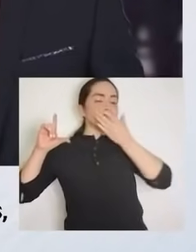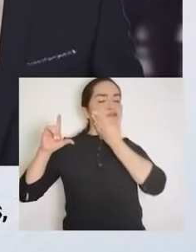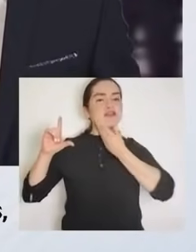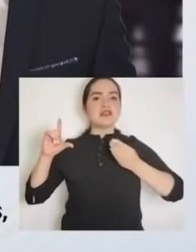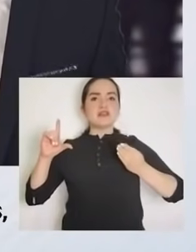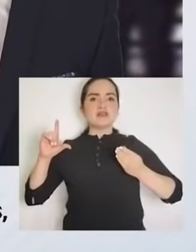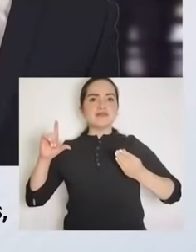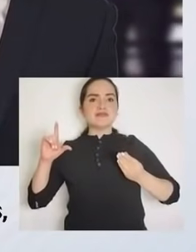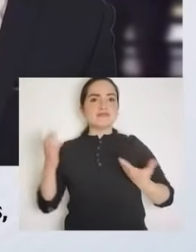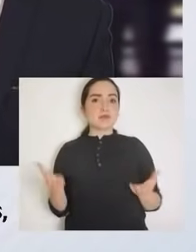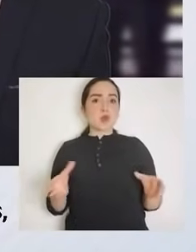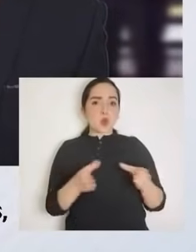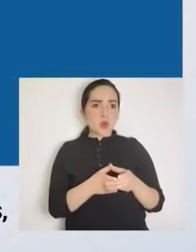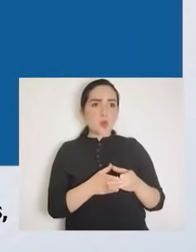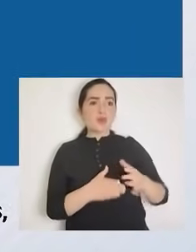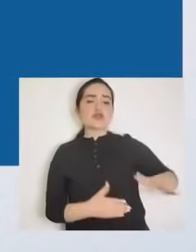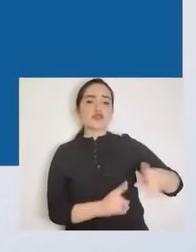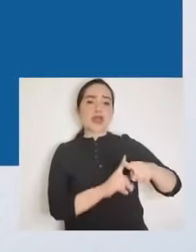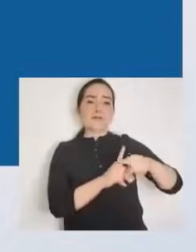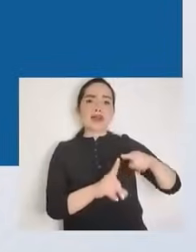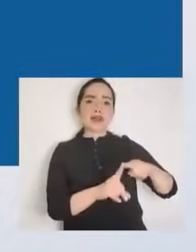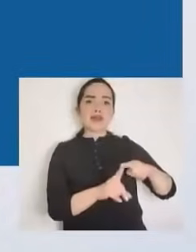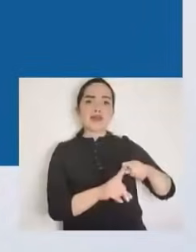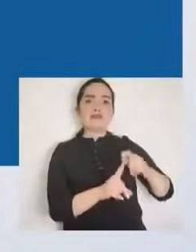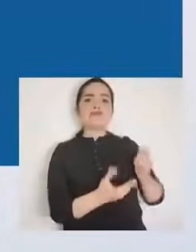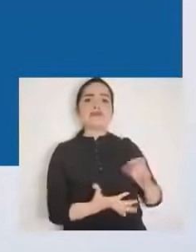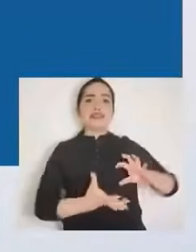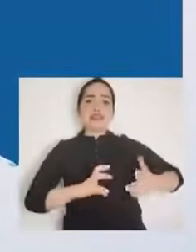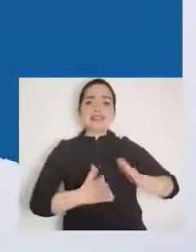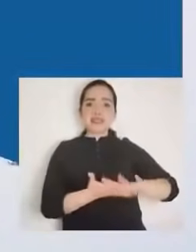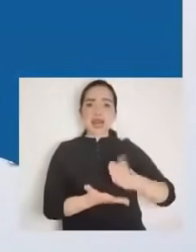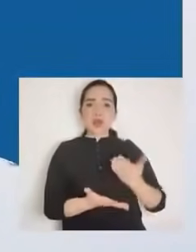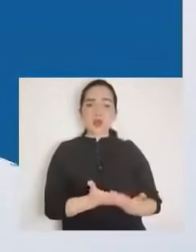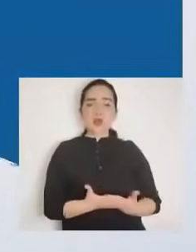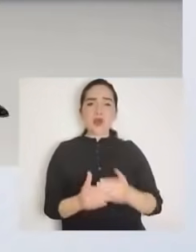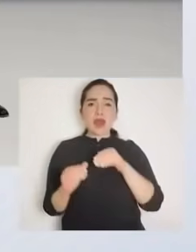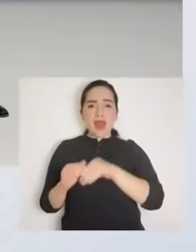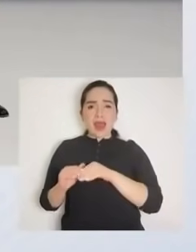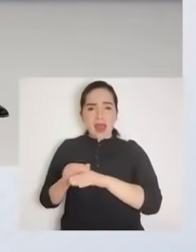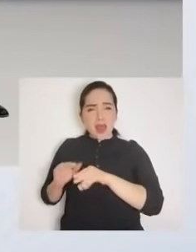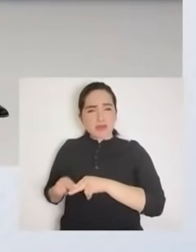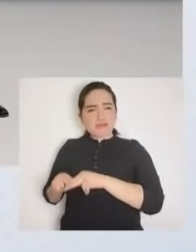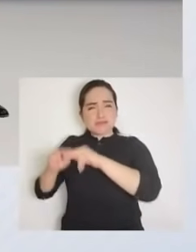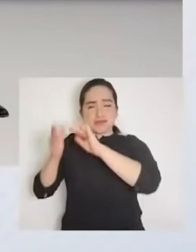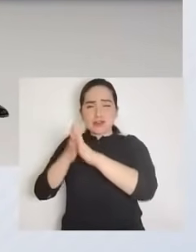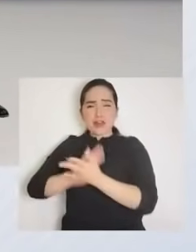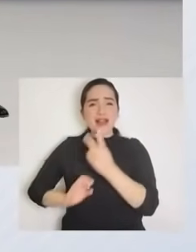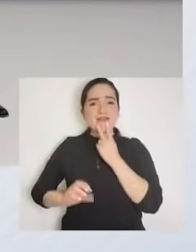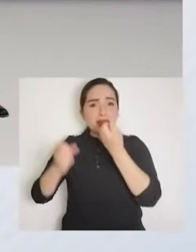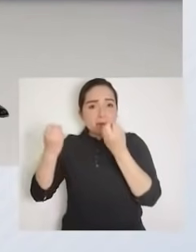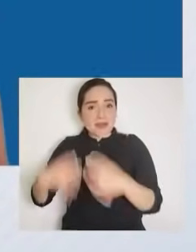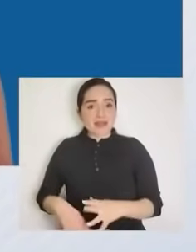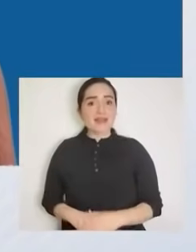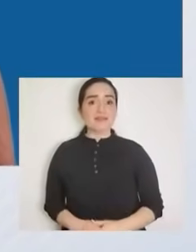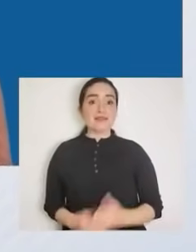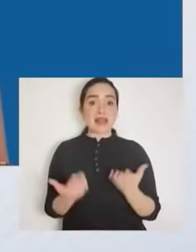los matinales a hacerse los lindos. Mientras la clase media pagó la crisis sanitaria. Con los ahorros de toda una